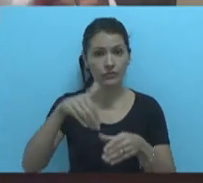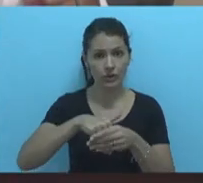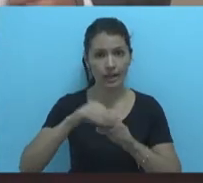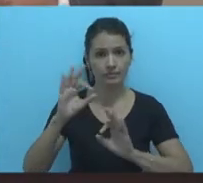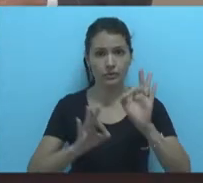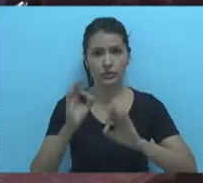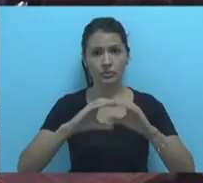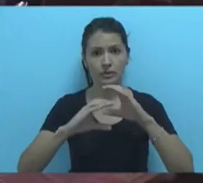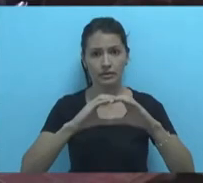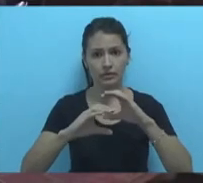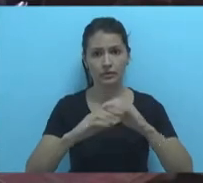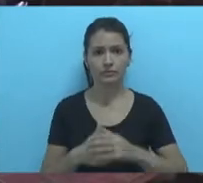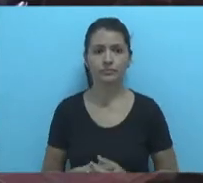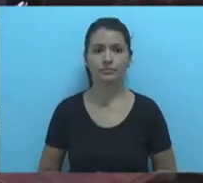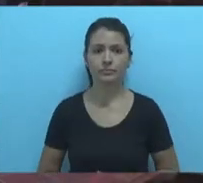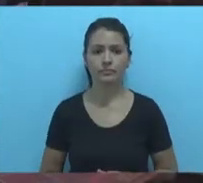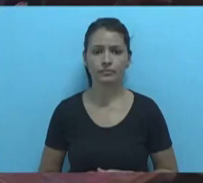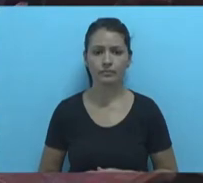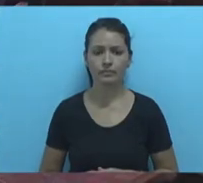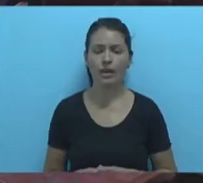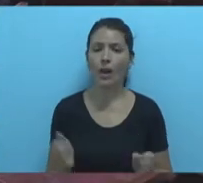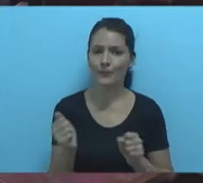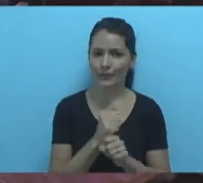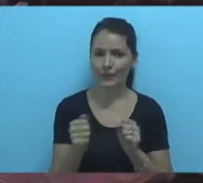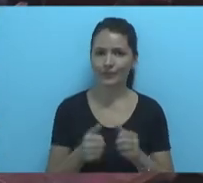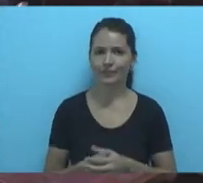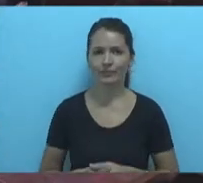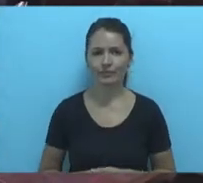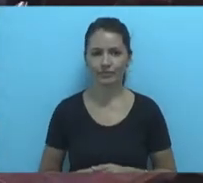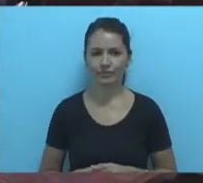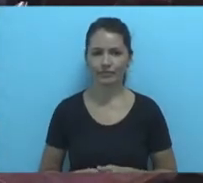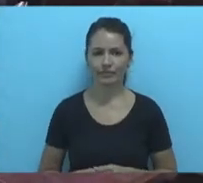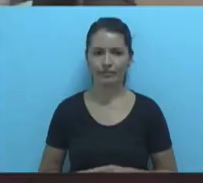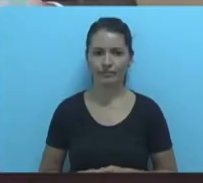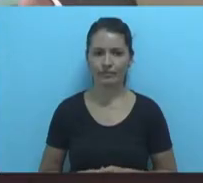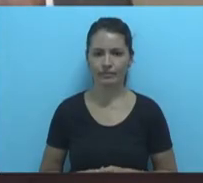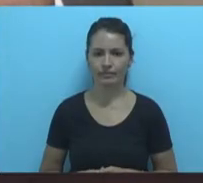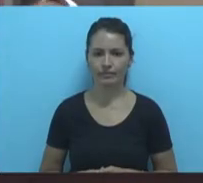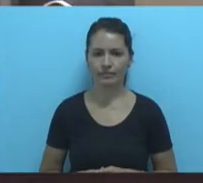de comunicación a votación resulta aprobado.